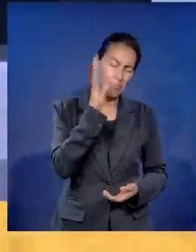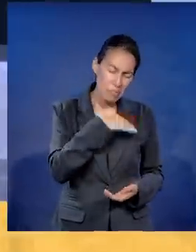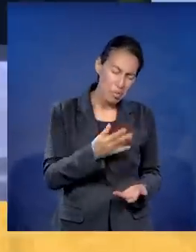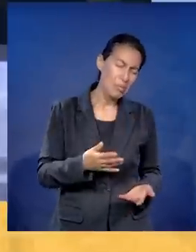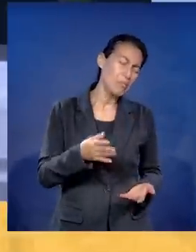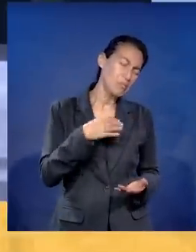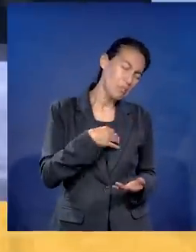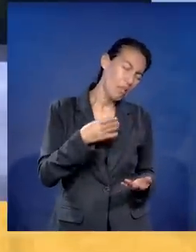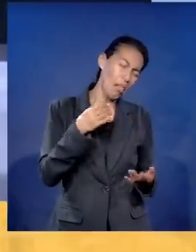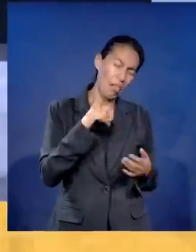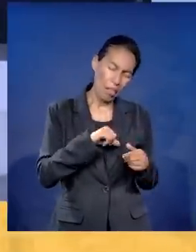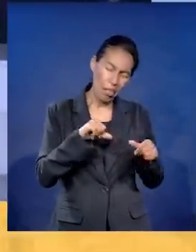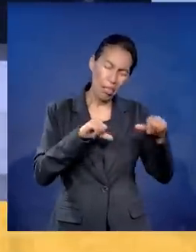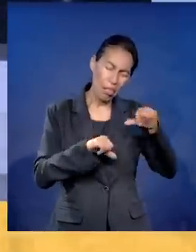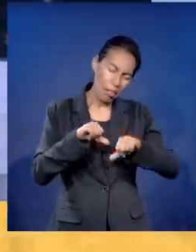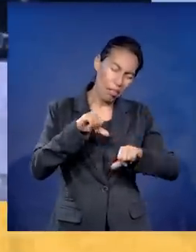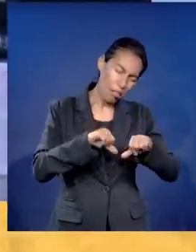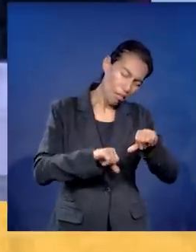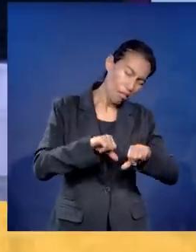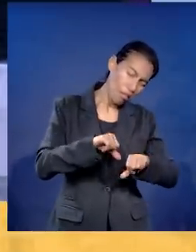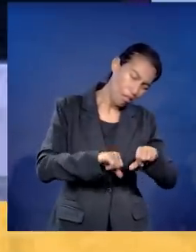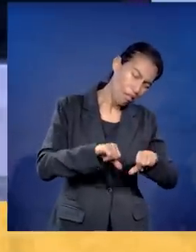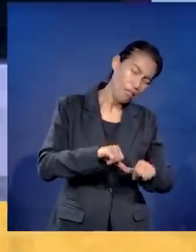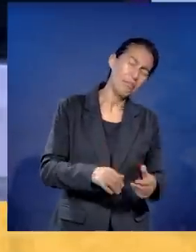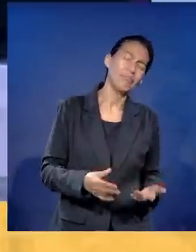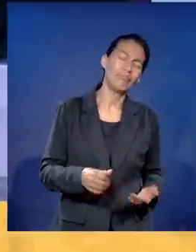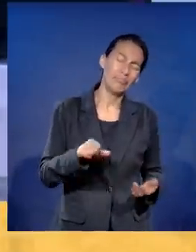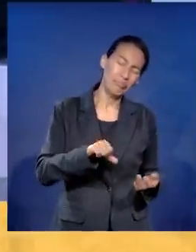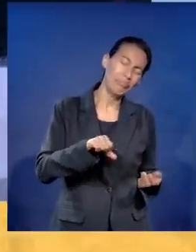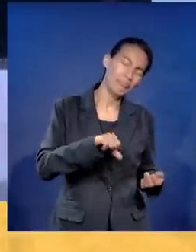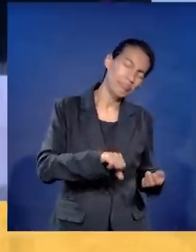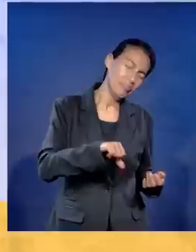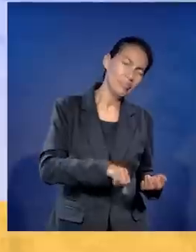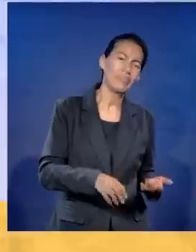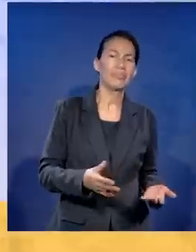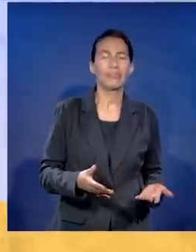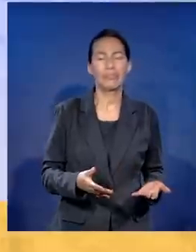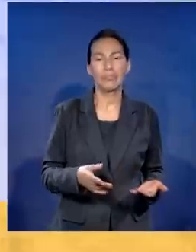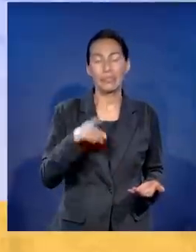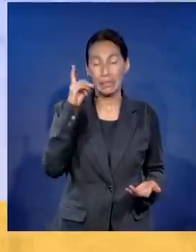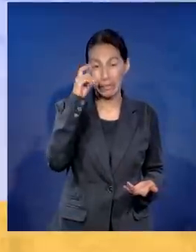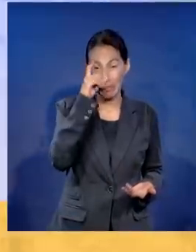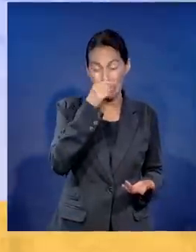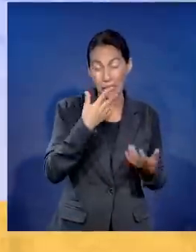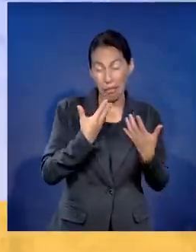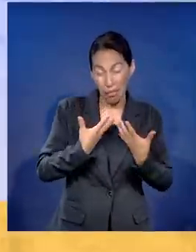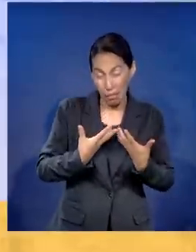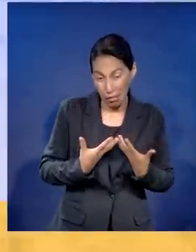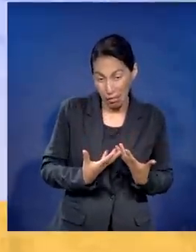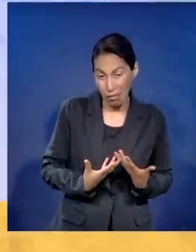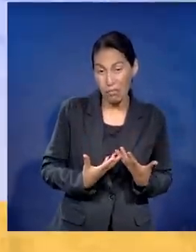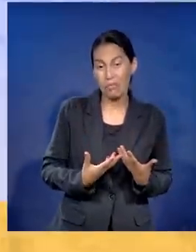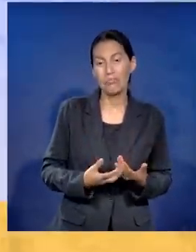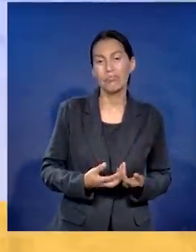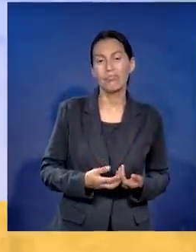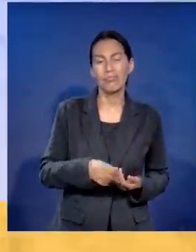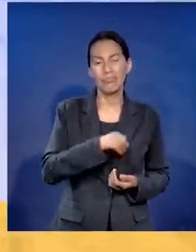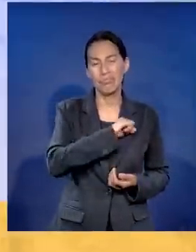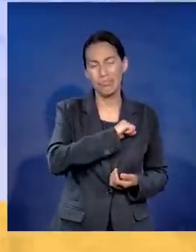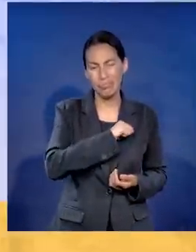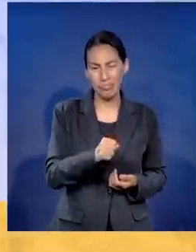Yo Soy la peor cosa yo No debí nacer el que nace para maceta no sale el corredor yo nací estrellado otro nacen con estrella